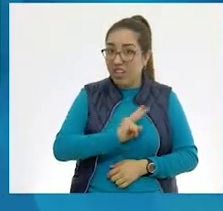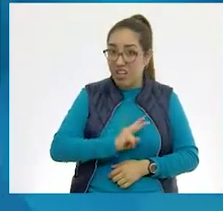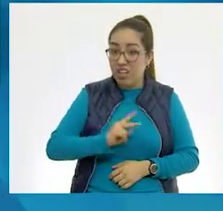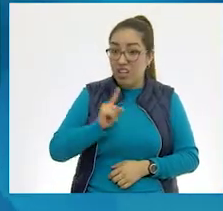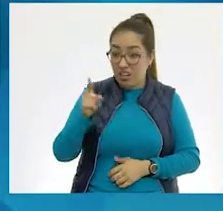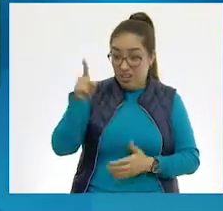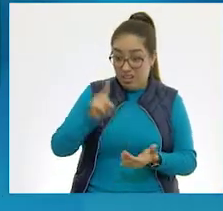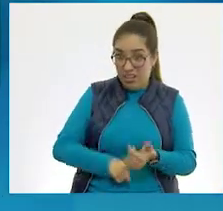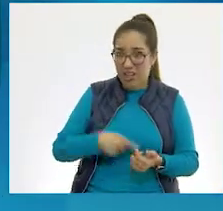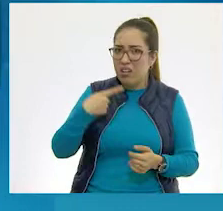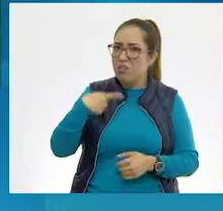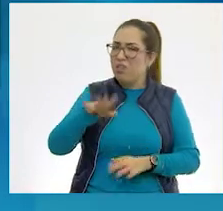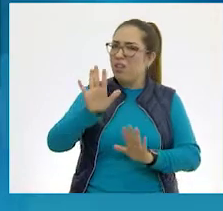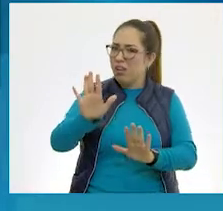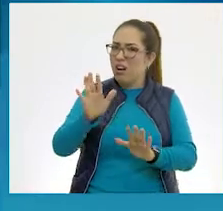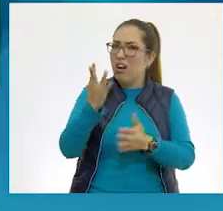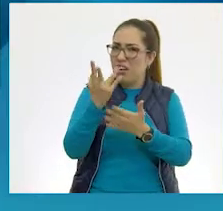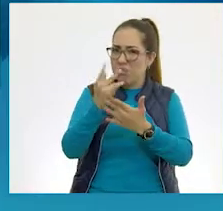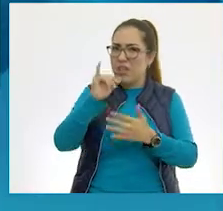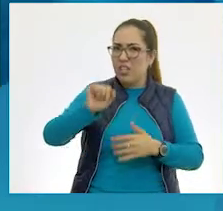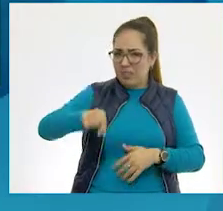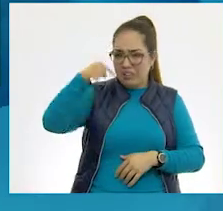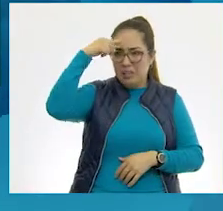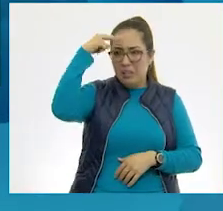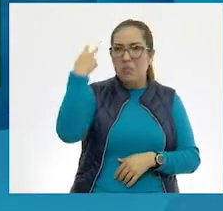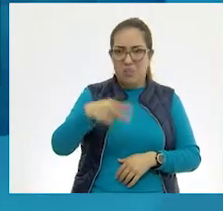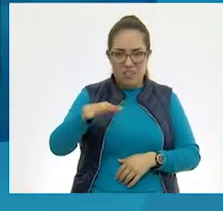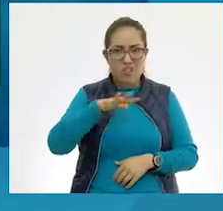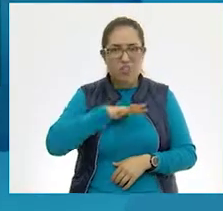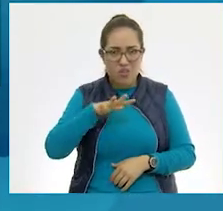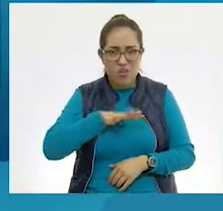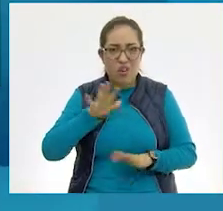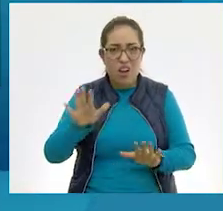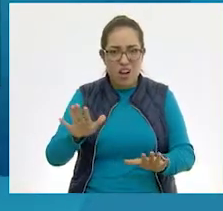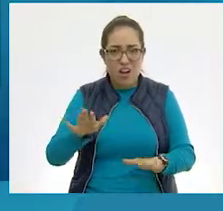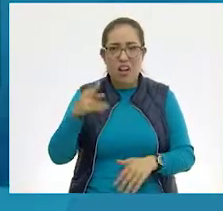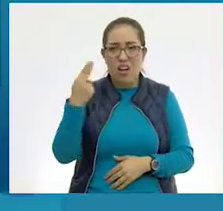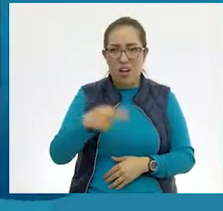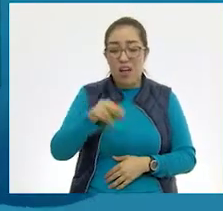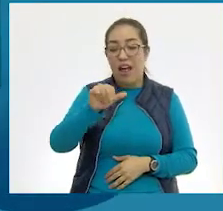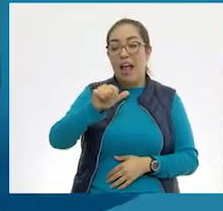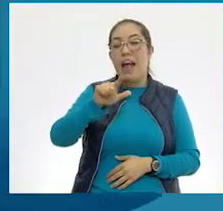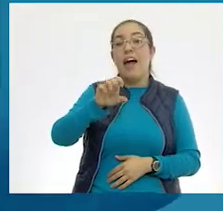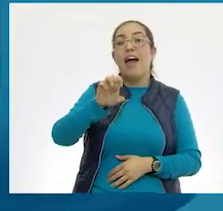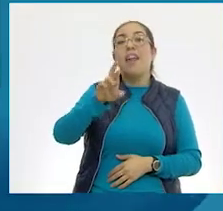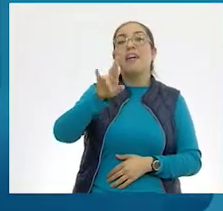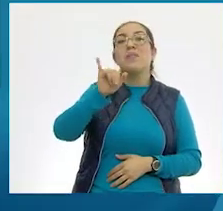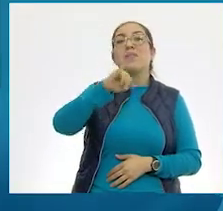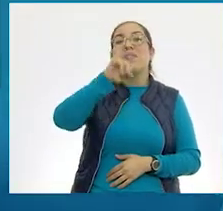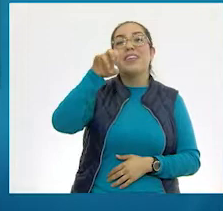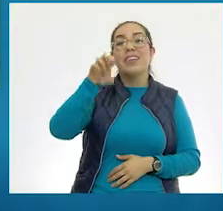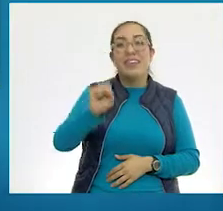espérense, en México sí tenemos de esos, los alebrijes.